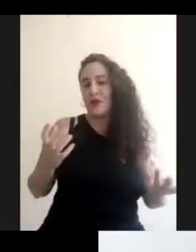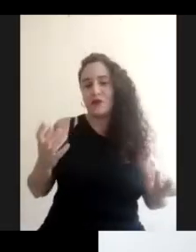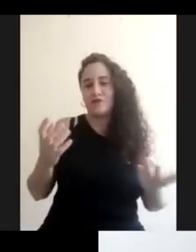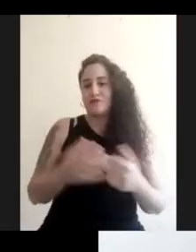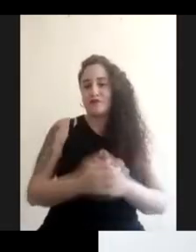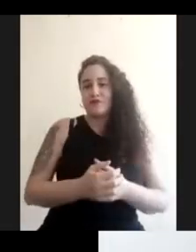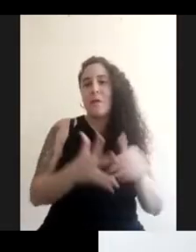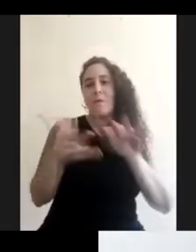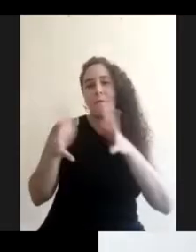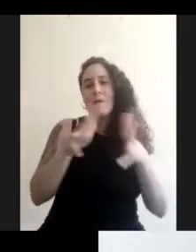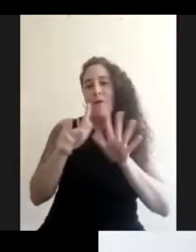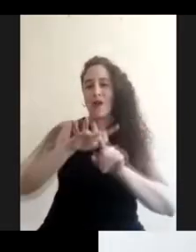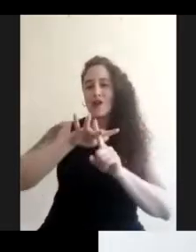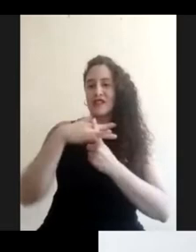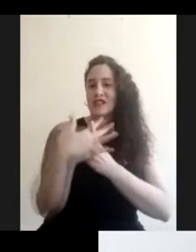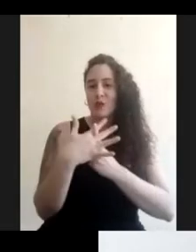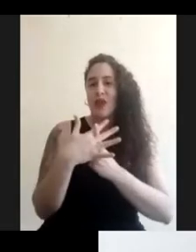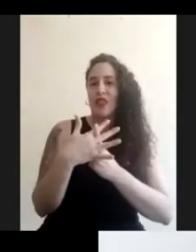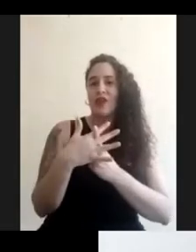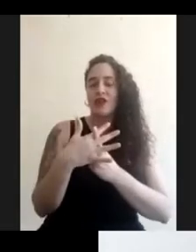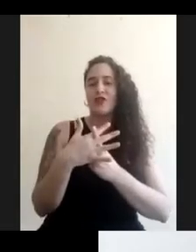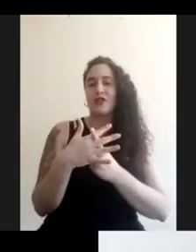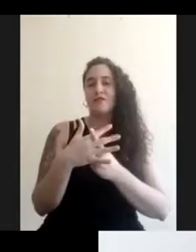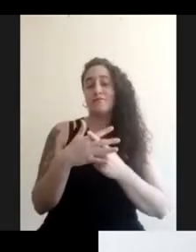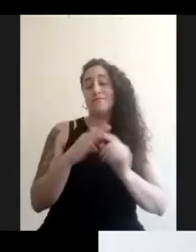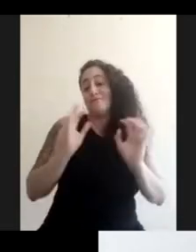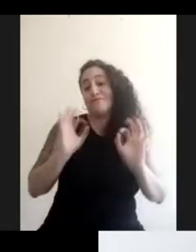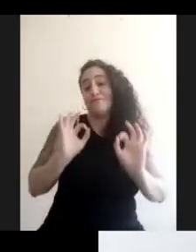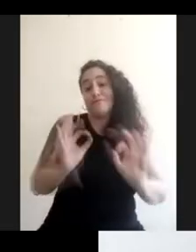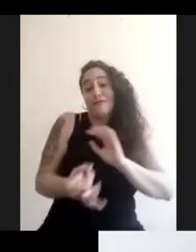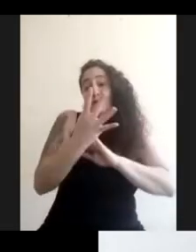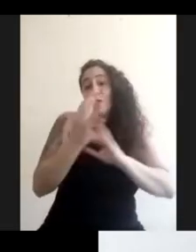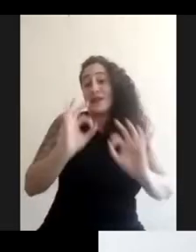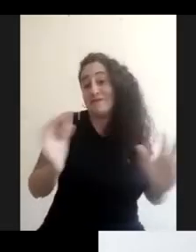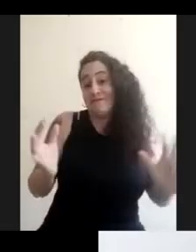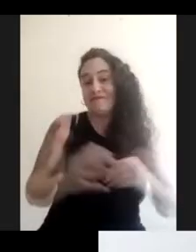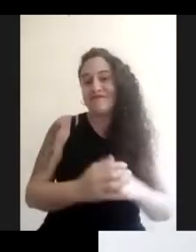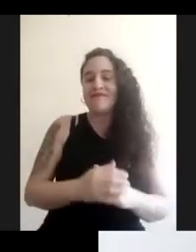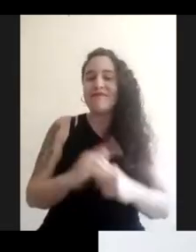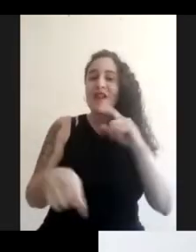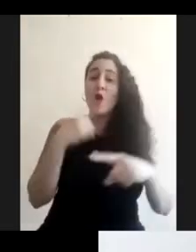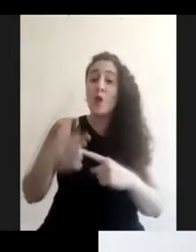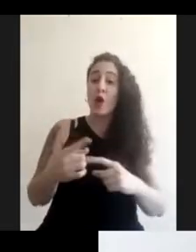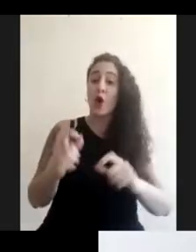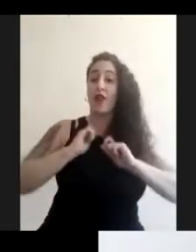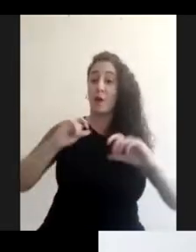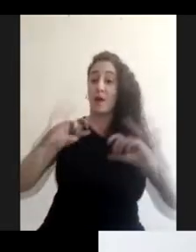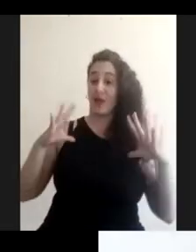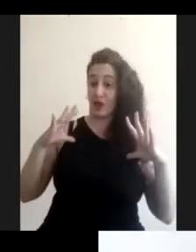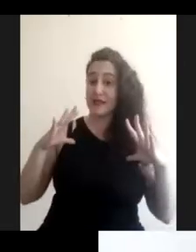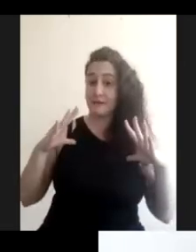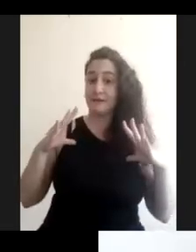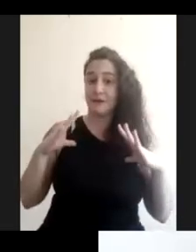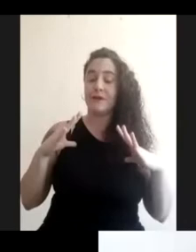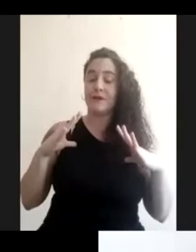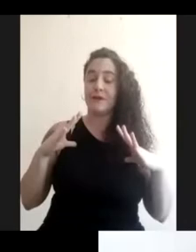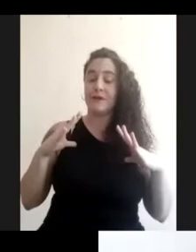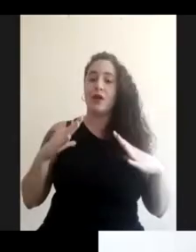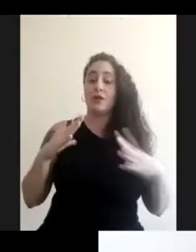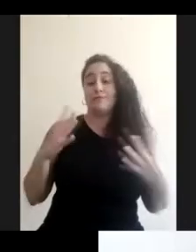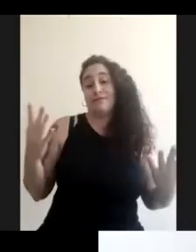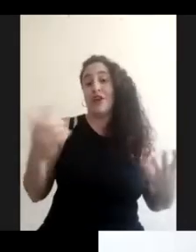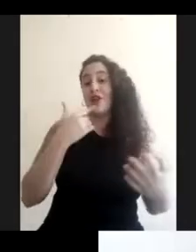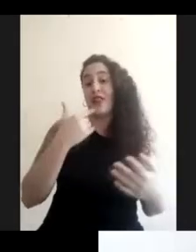más o menos la situación se dio un poco así. Luego cogimos vacaciones porque